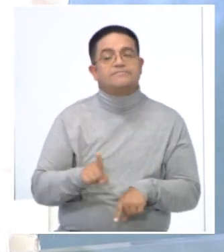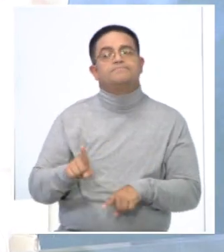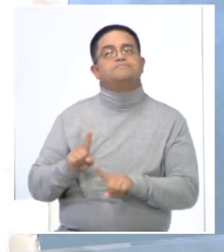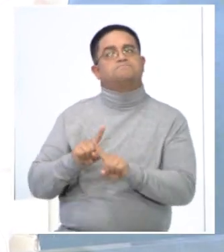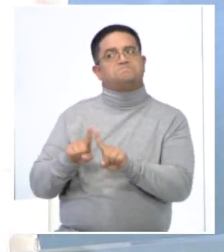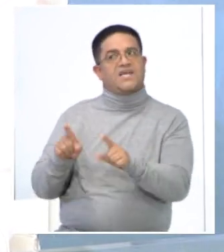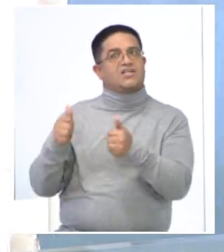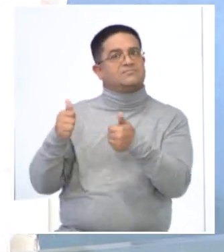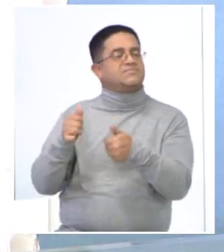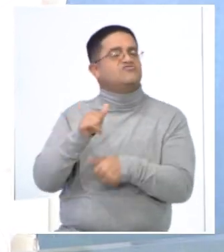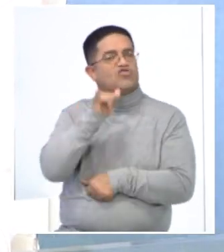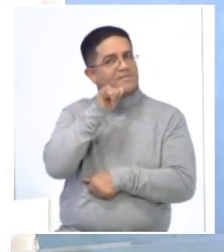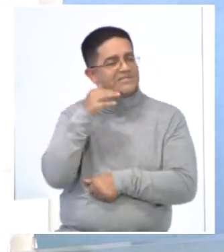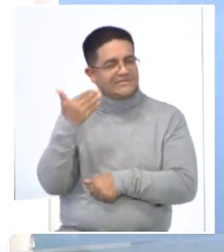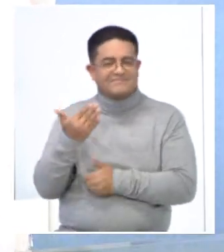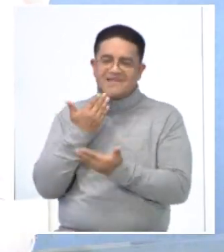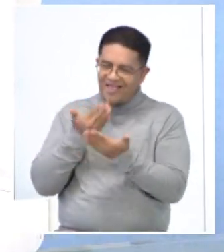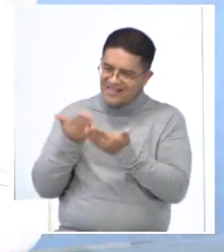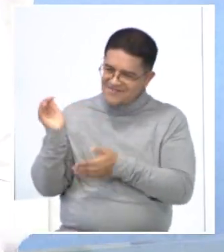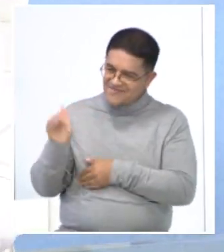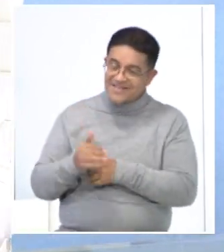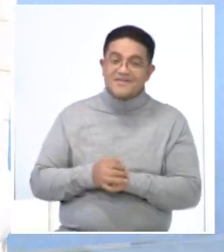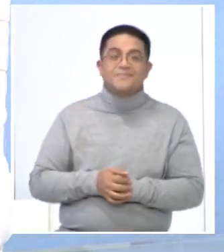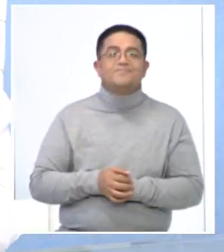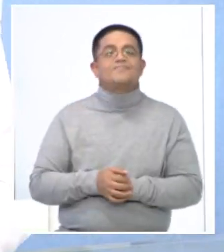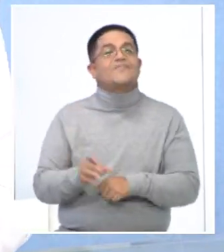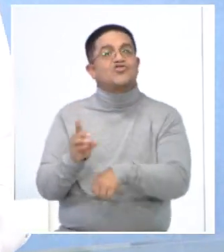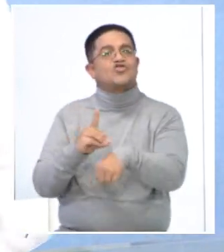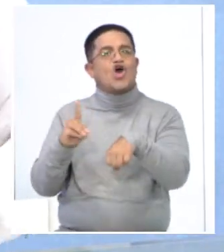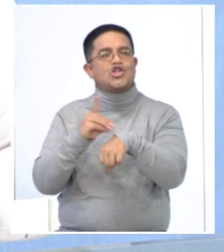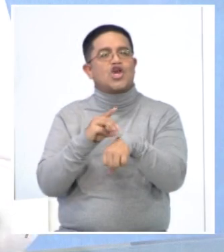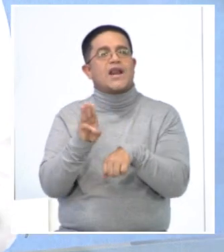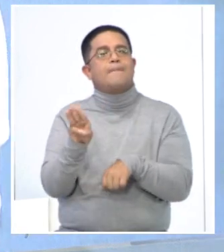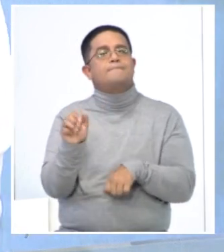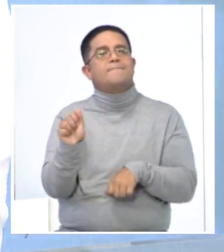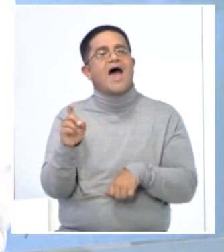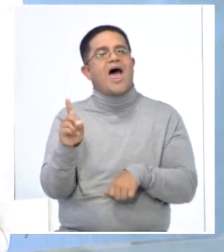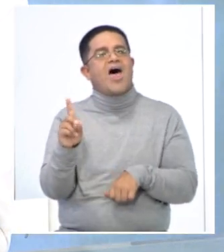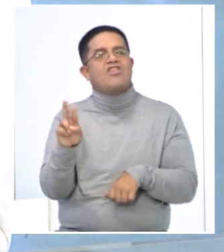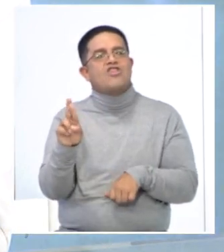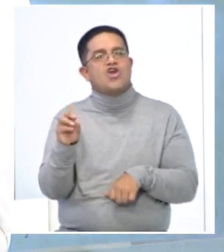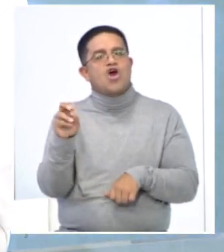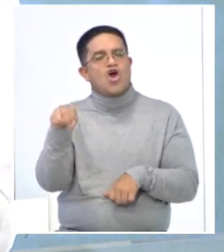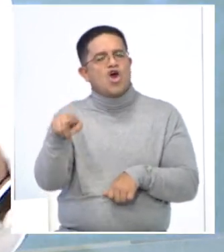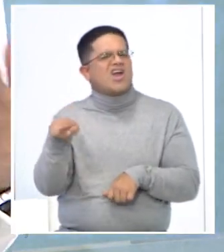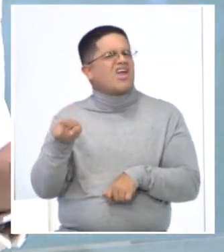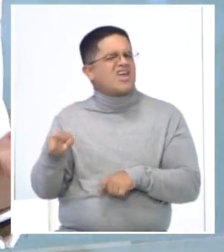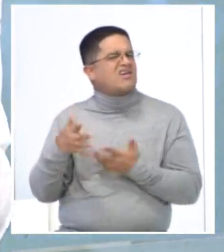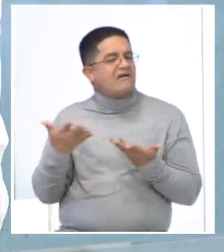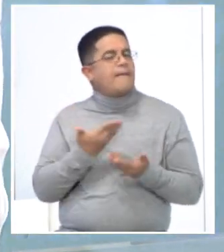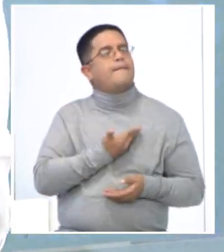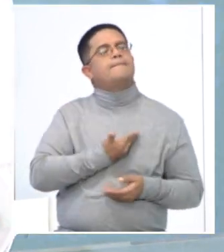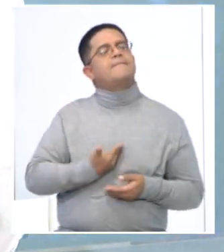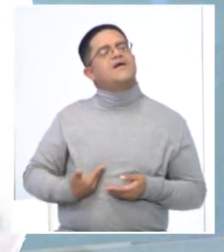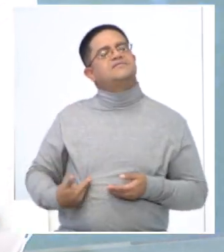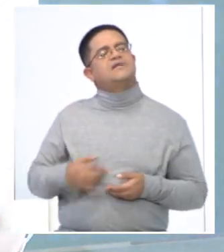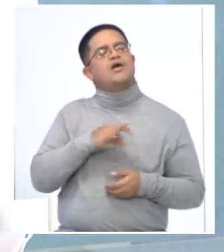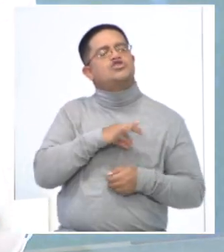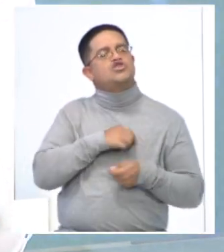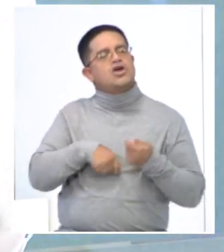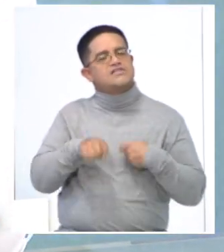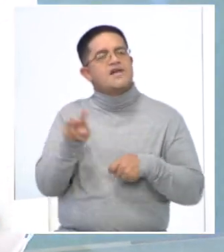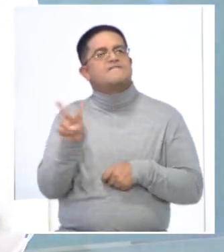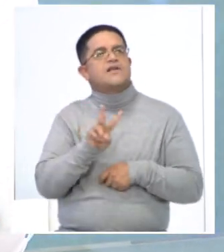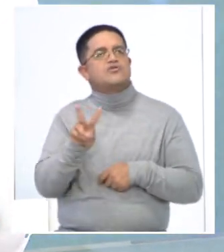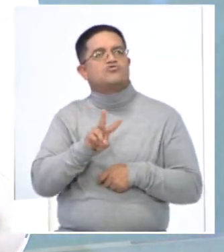bastante enriquecedor Gracias por estar con nosotros la doctora lerida padrón nos estuvo acompañando Ella es la presidenta de la sociedad venezolana